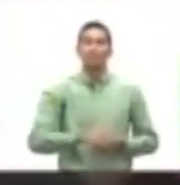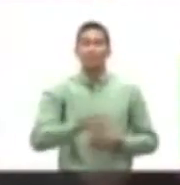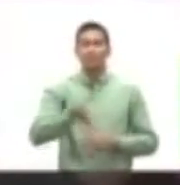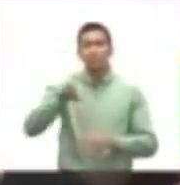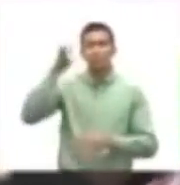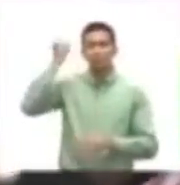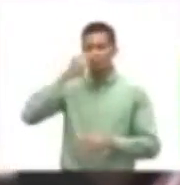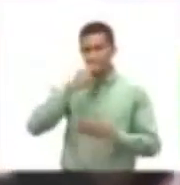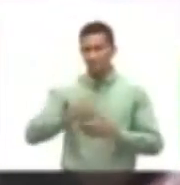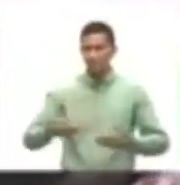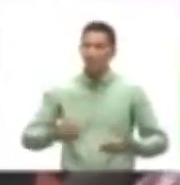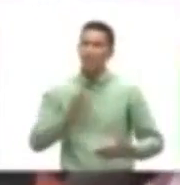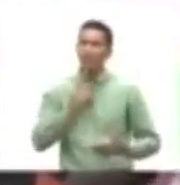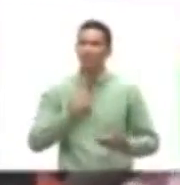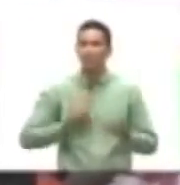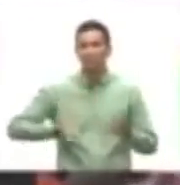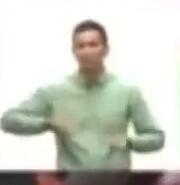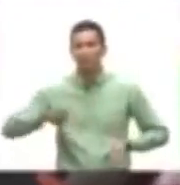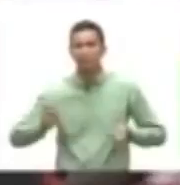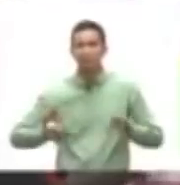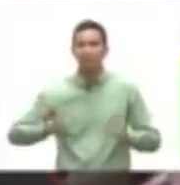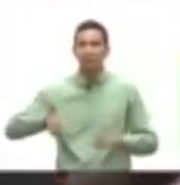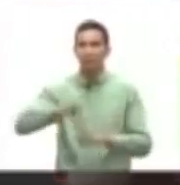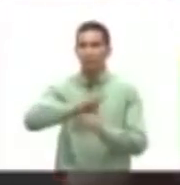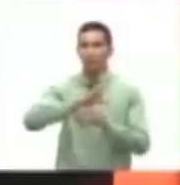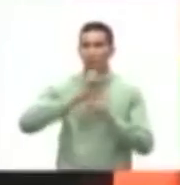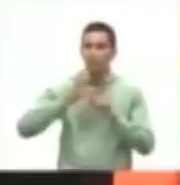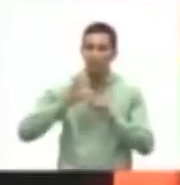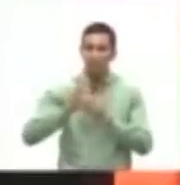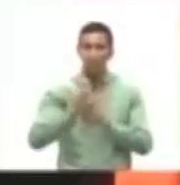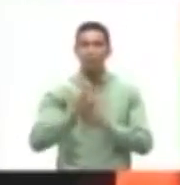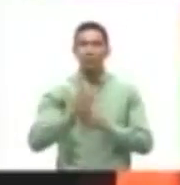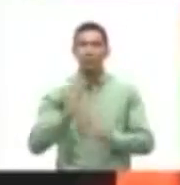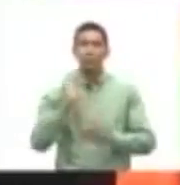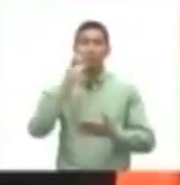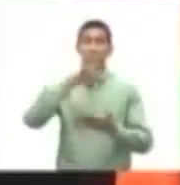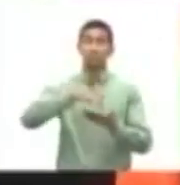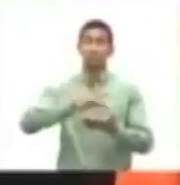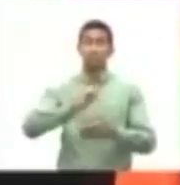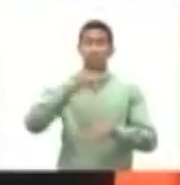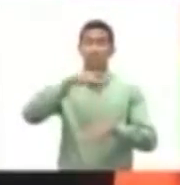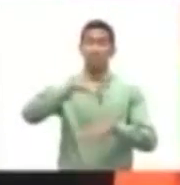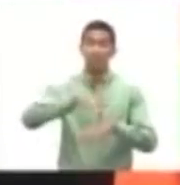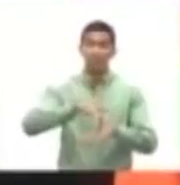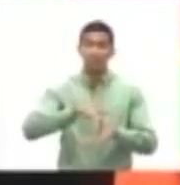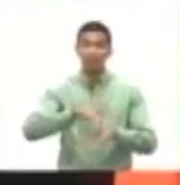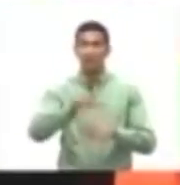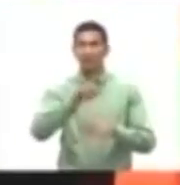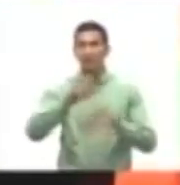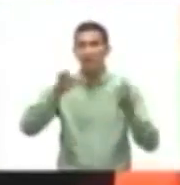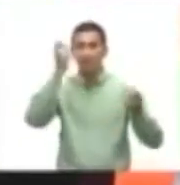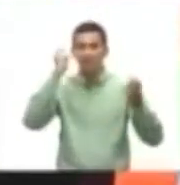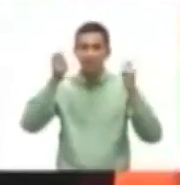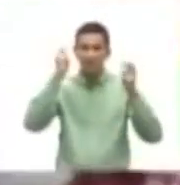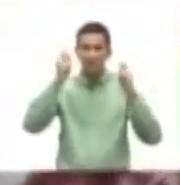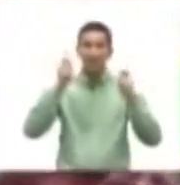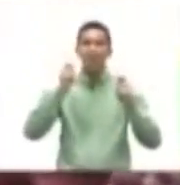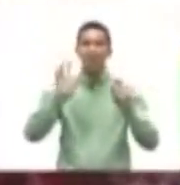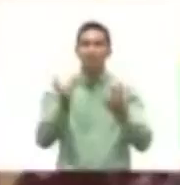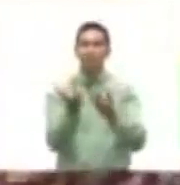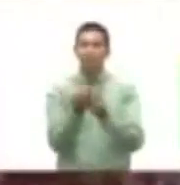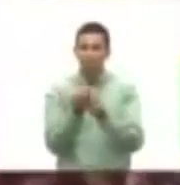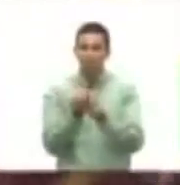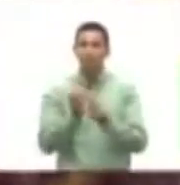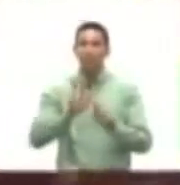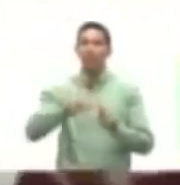por el folclore y la cultura. Su primera participación en el carnaval fue la comparsa Rumberos Caribeños, luego en Rumberos del